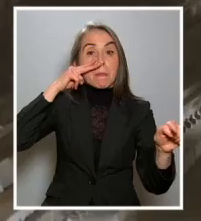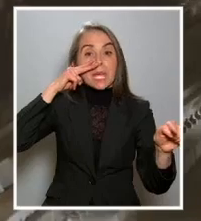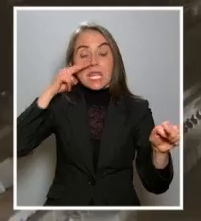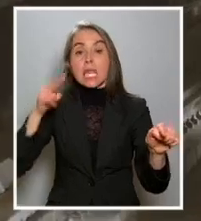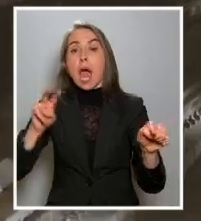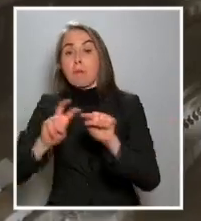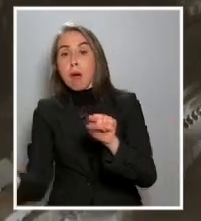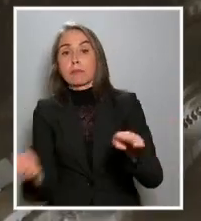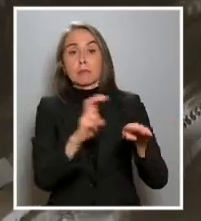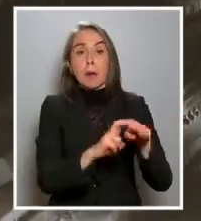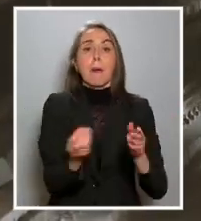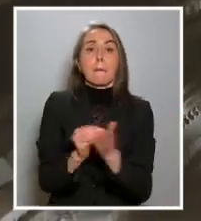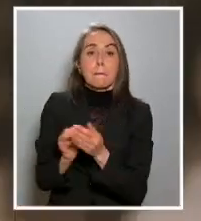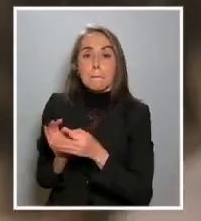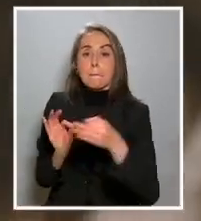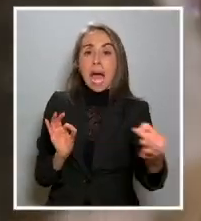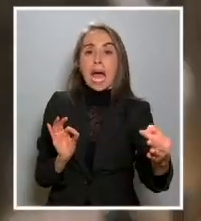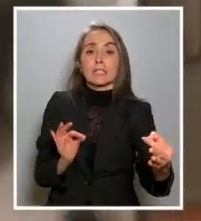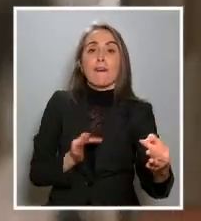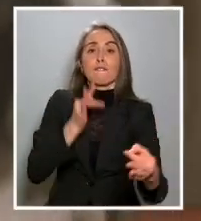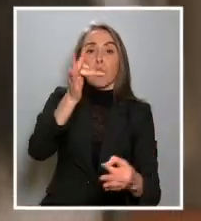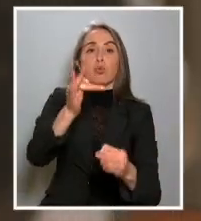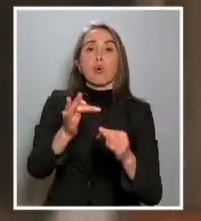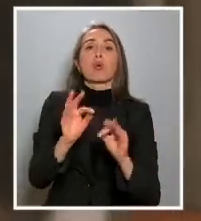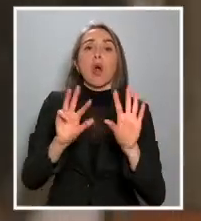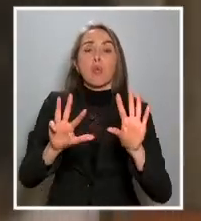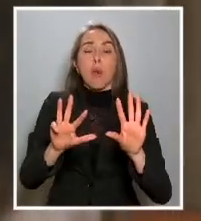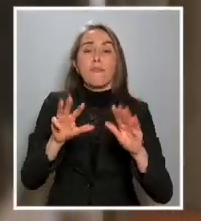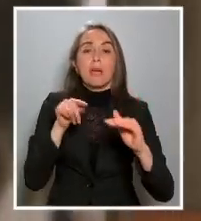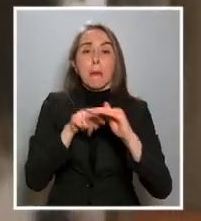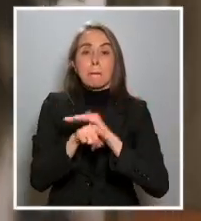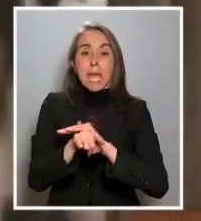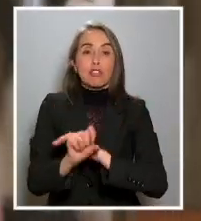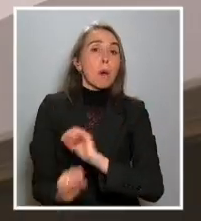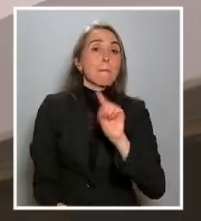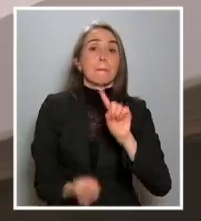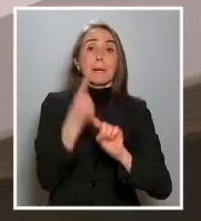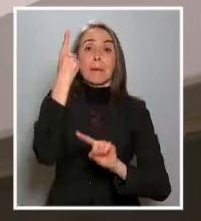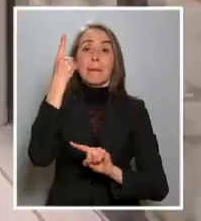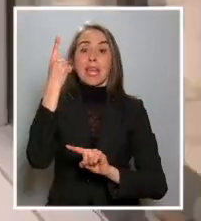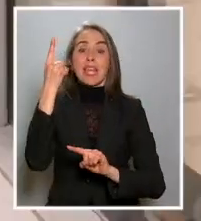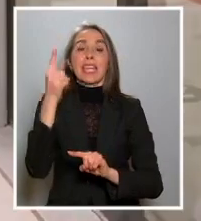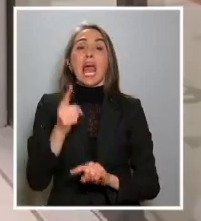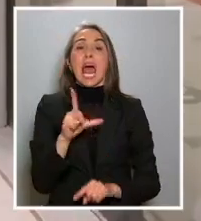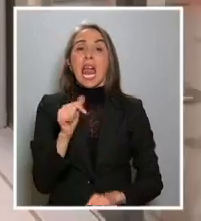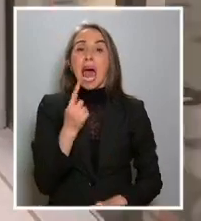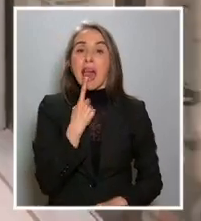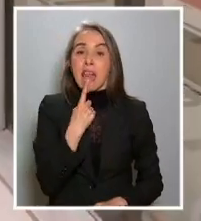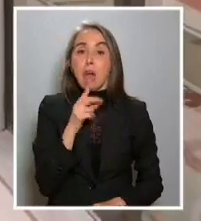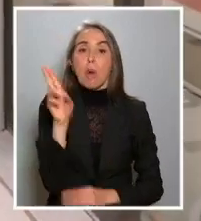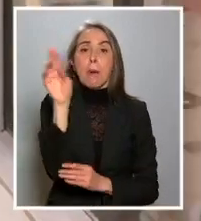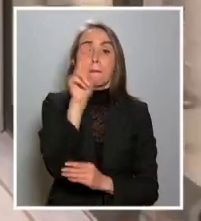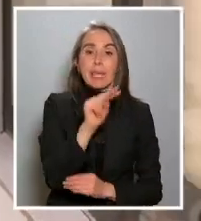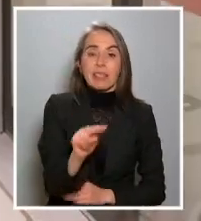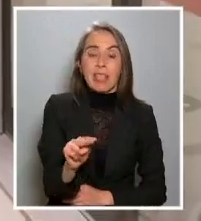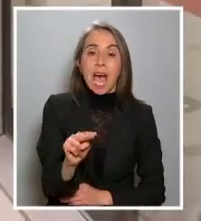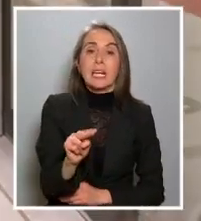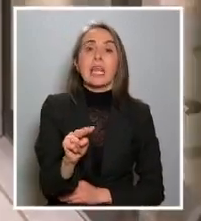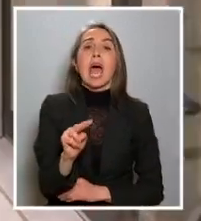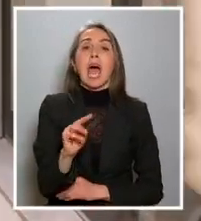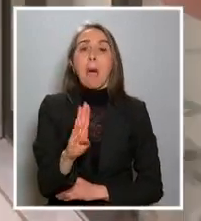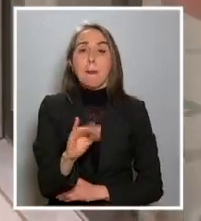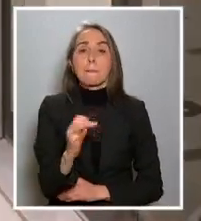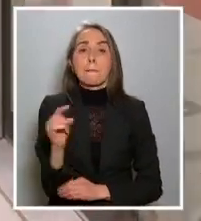decidimos extender el trazado de la futura línea 9, con la cual el metro pasará por primera vez por La Legua, por La Pintana y por Bajos de